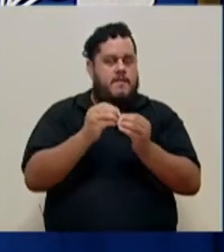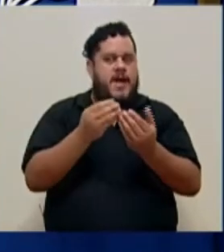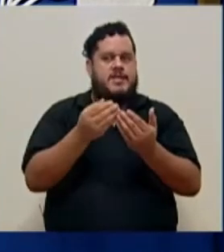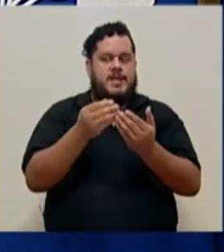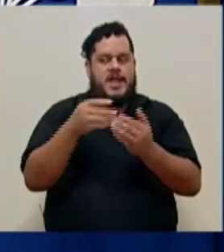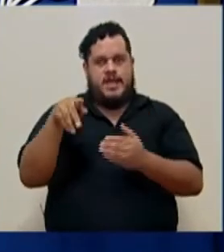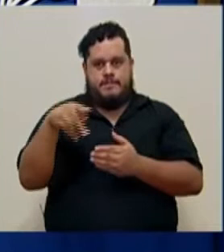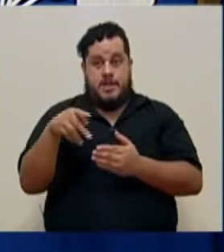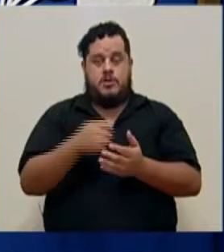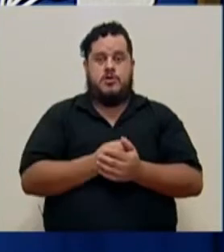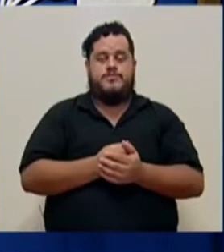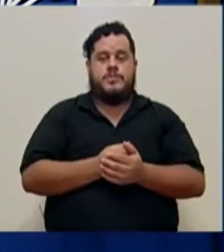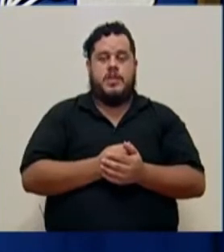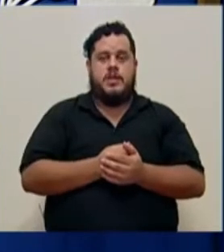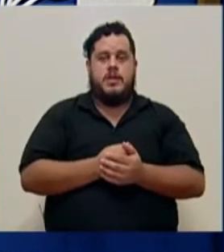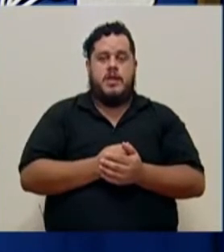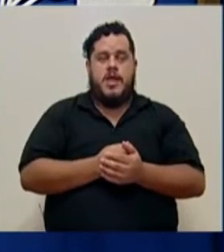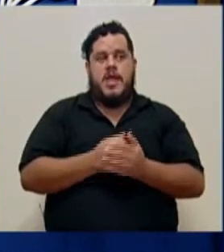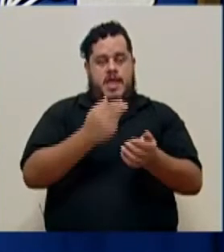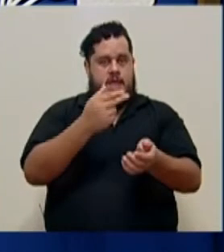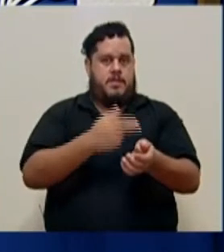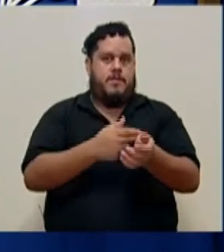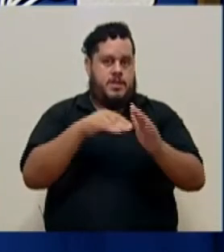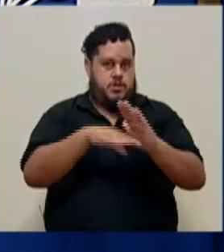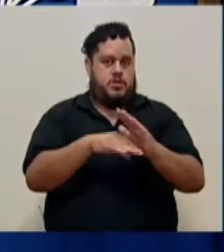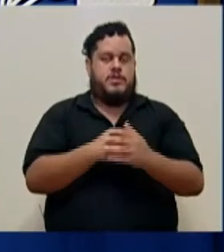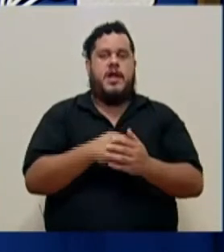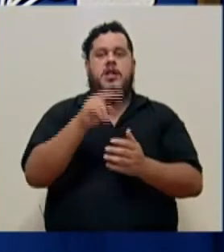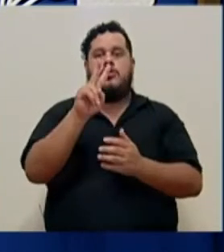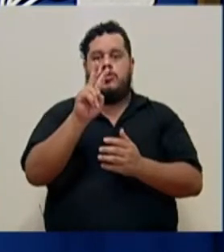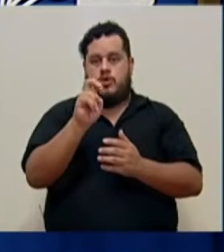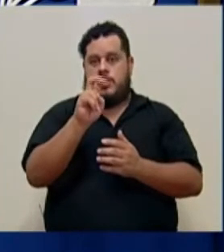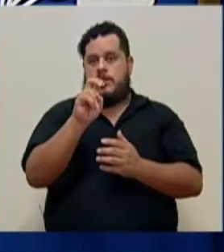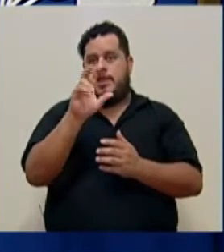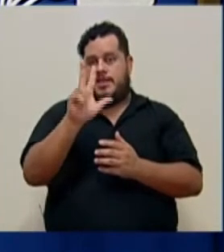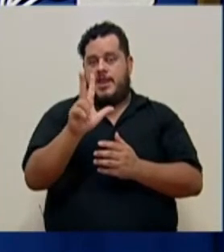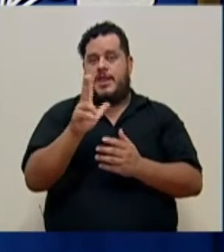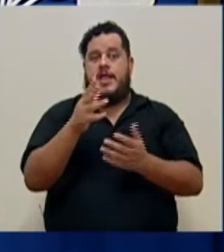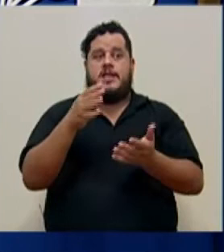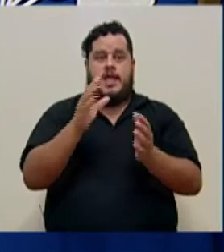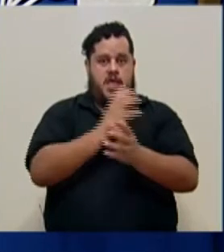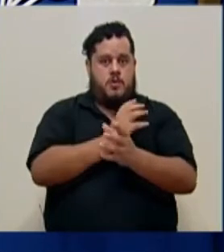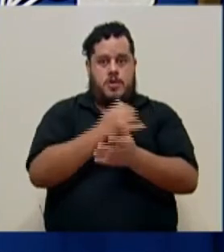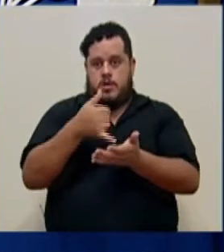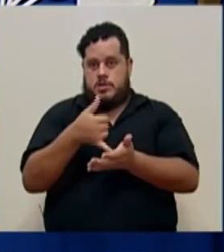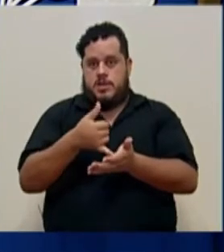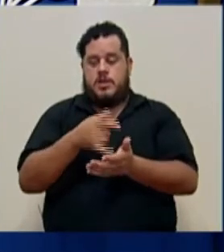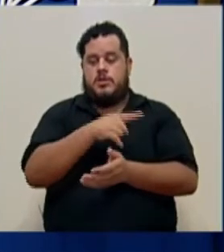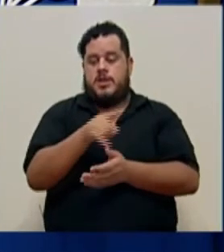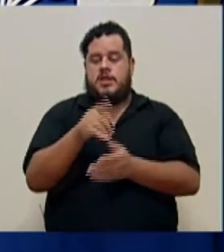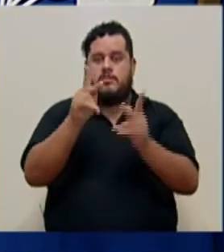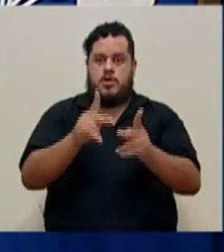grave, en hospitalización. 203 están en cuidados intensivos y esas personas